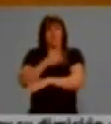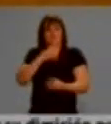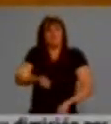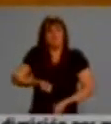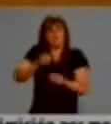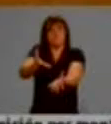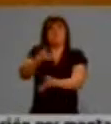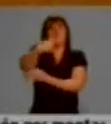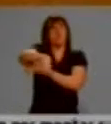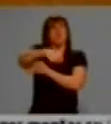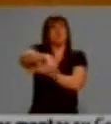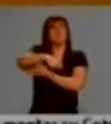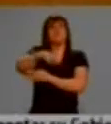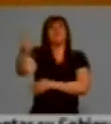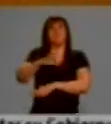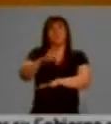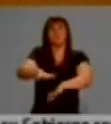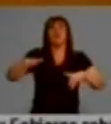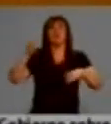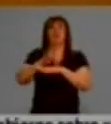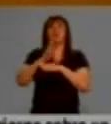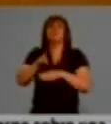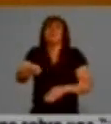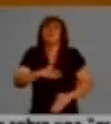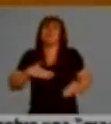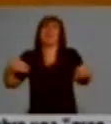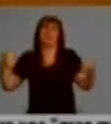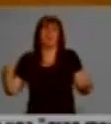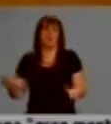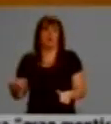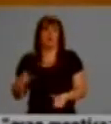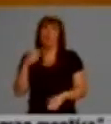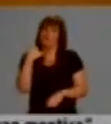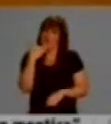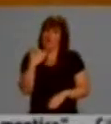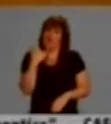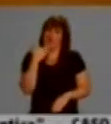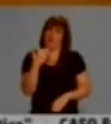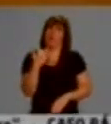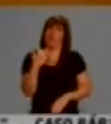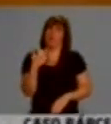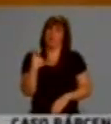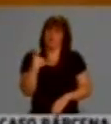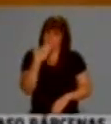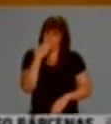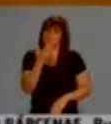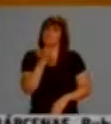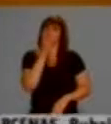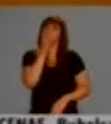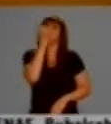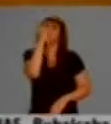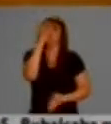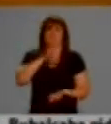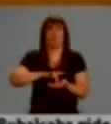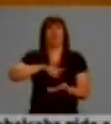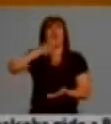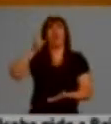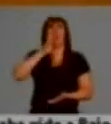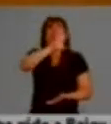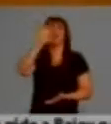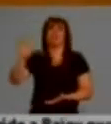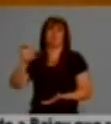el presidente vendrá al Parlamento cuando quiera, algo que, como digo, produciría sonrojo en cualquier país de